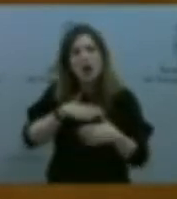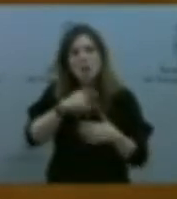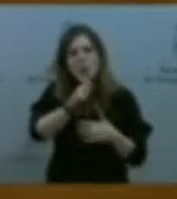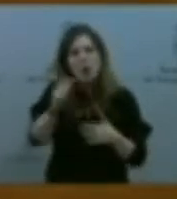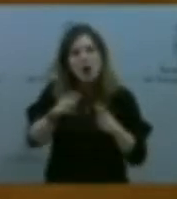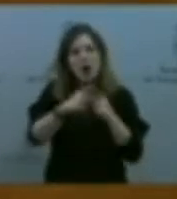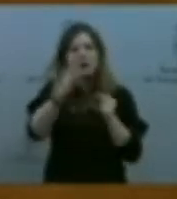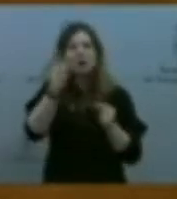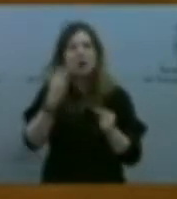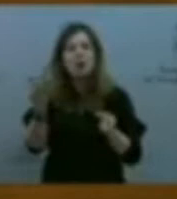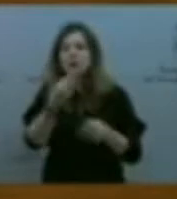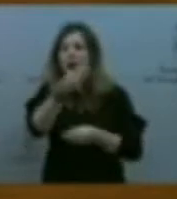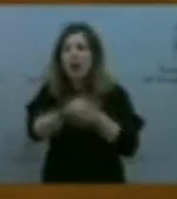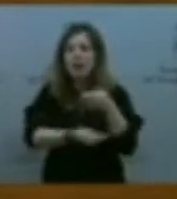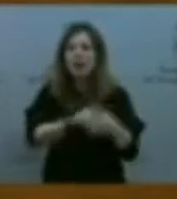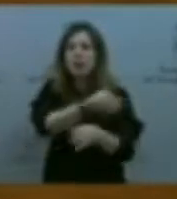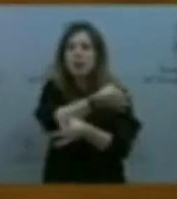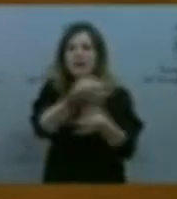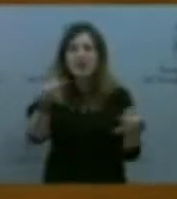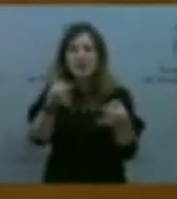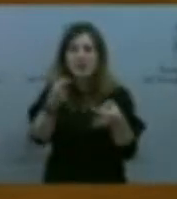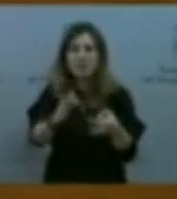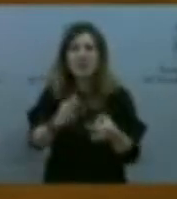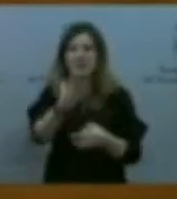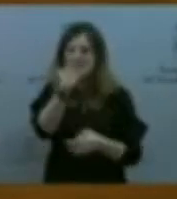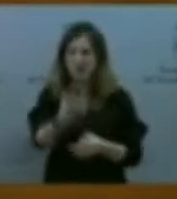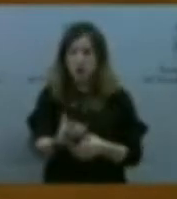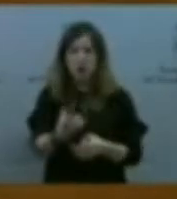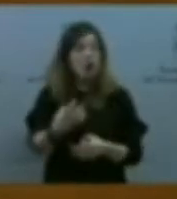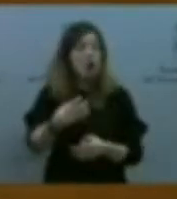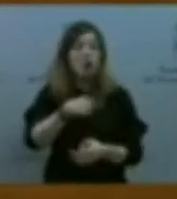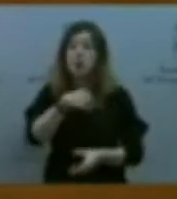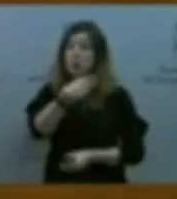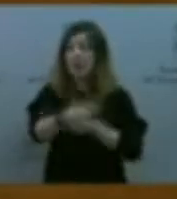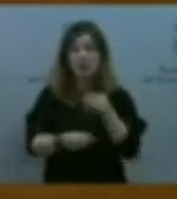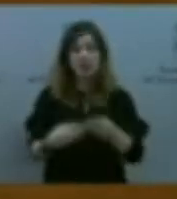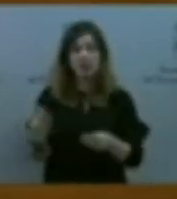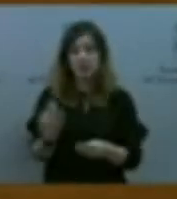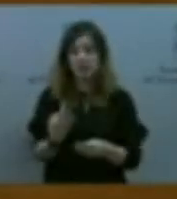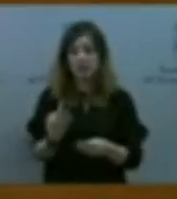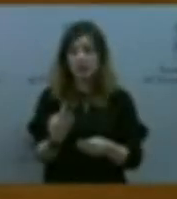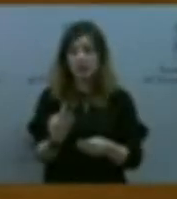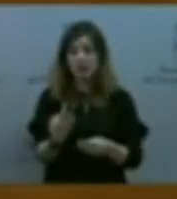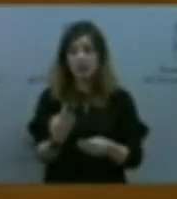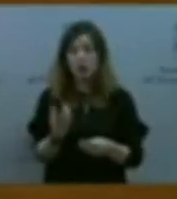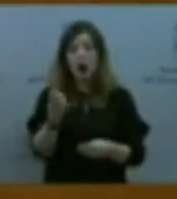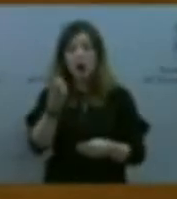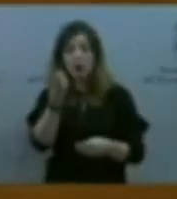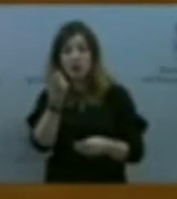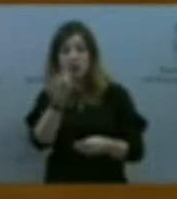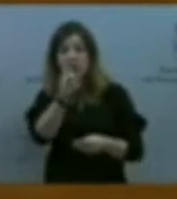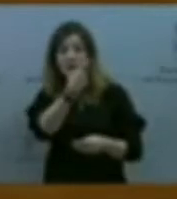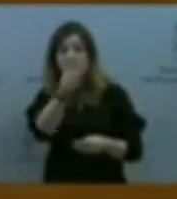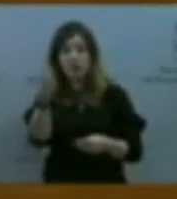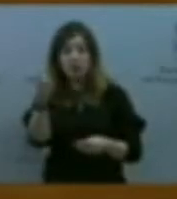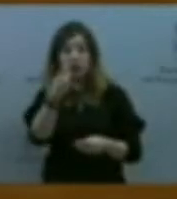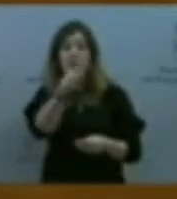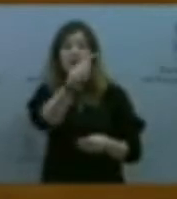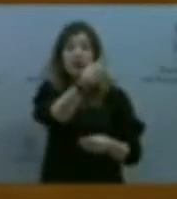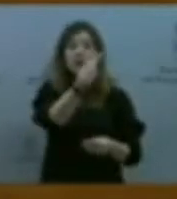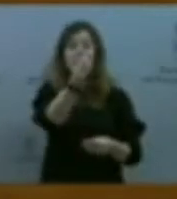que no se puede hacer es, desde luego, destinar 120 millones de euros y